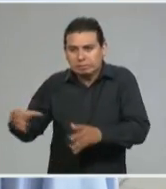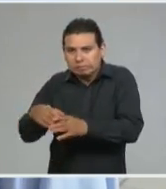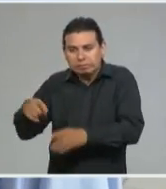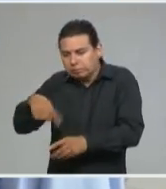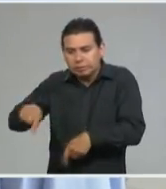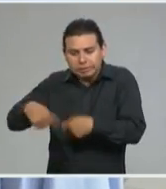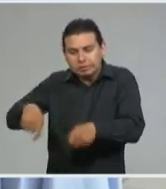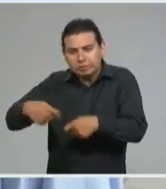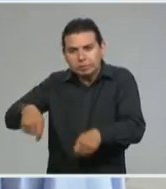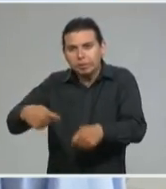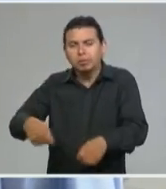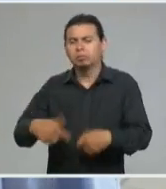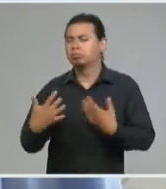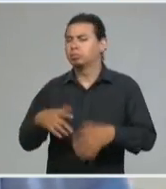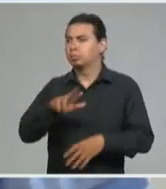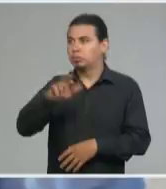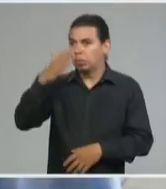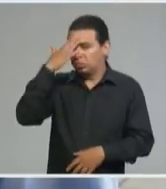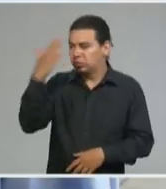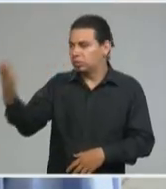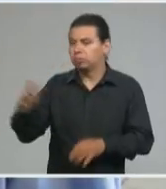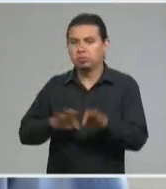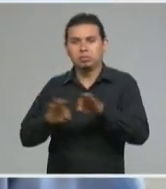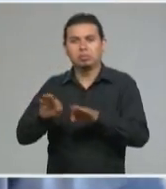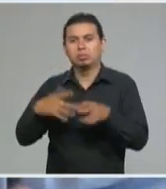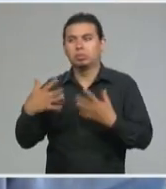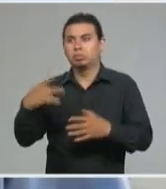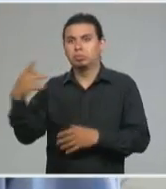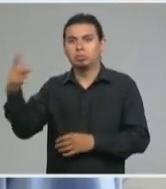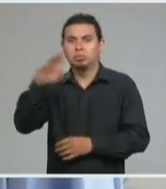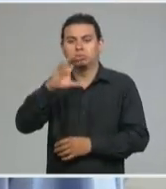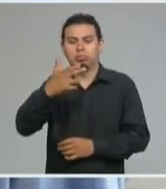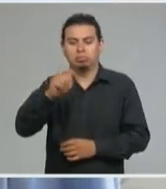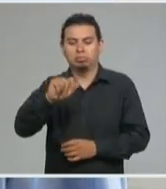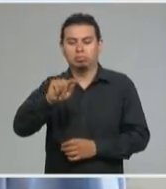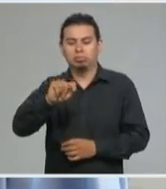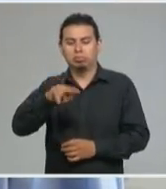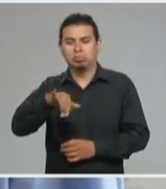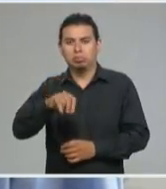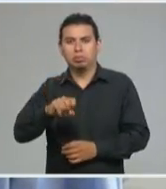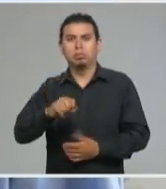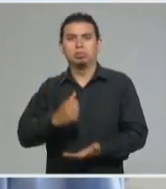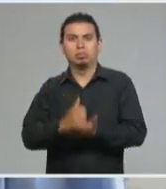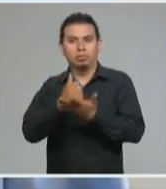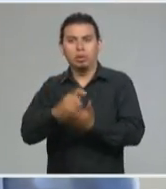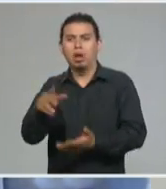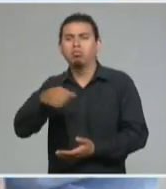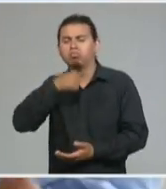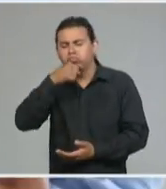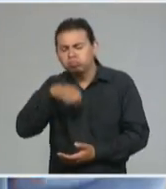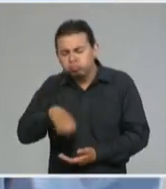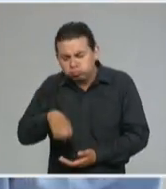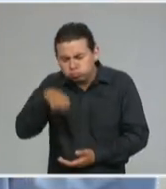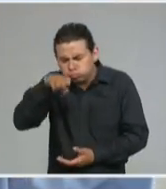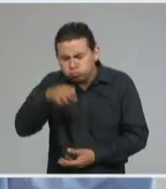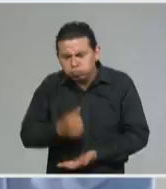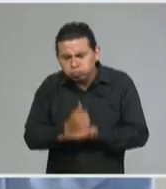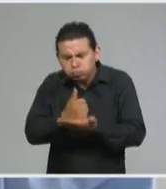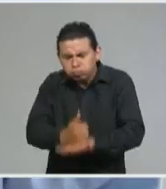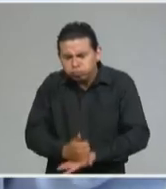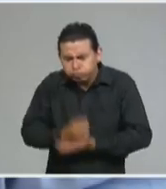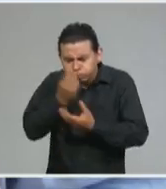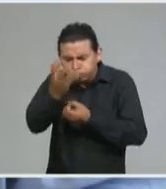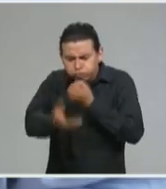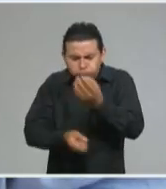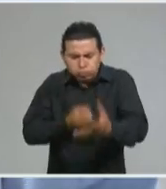también que hay que reconocer con los pueblos chatinos, que me tenía que reunir con el Consejo de Ancianos y que me aportaban tanto conocimiento,